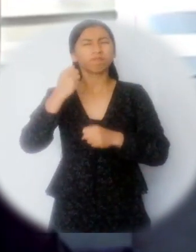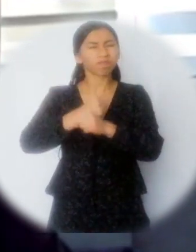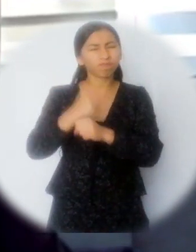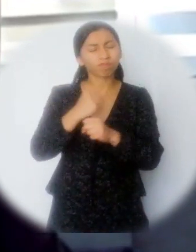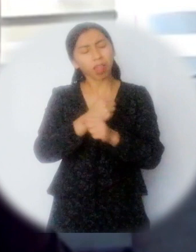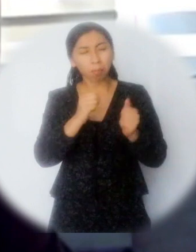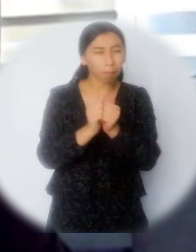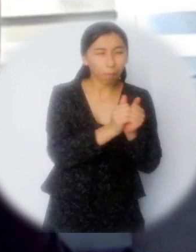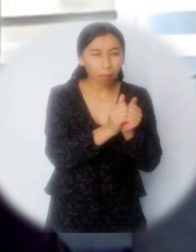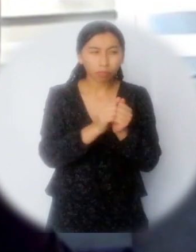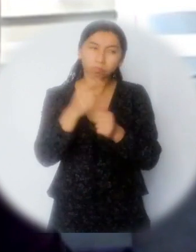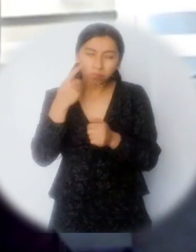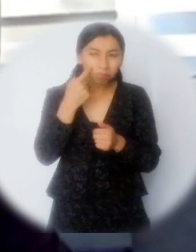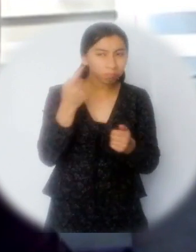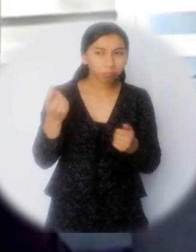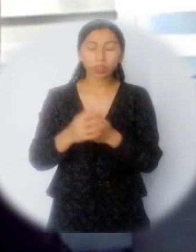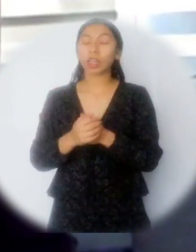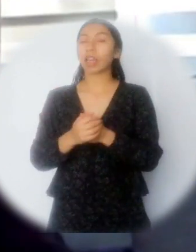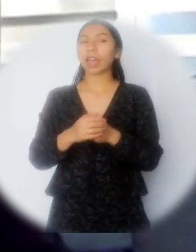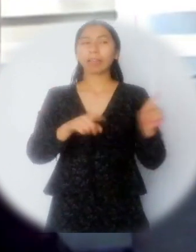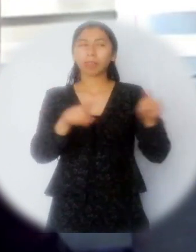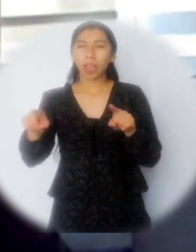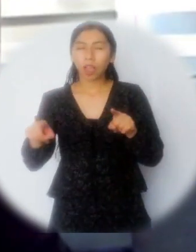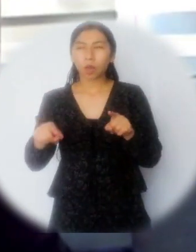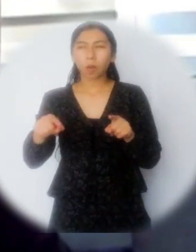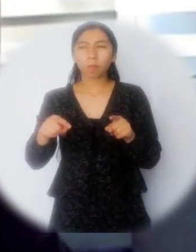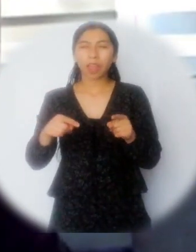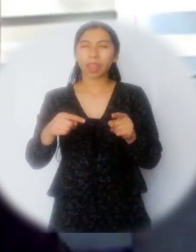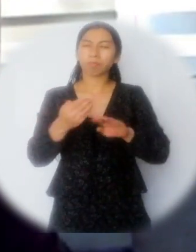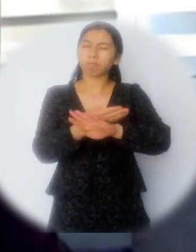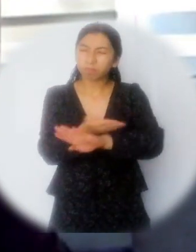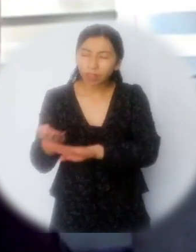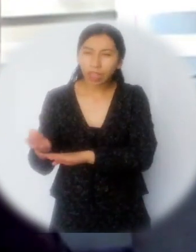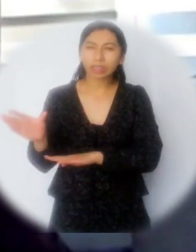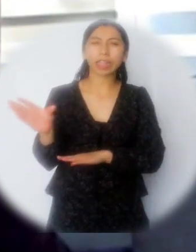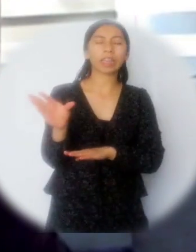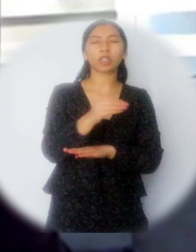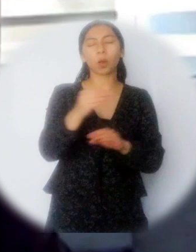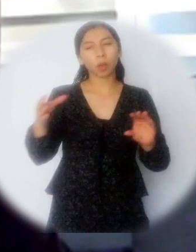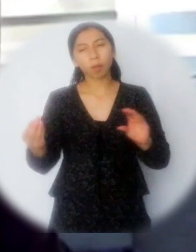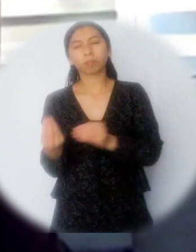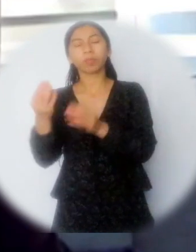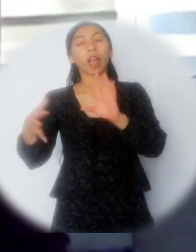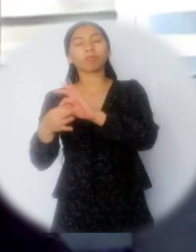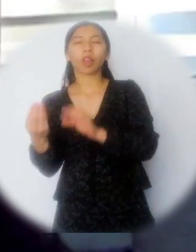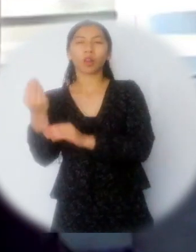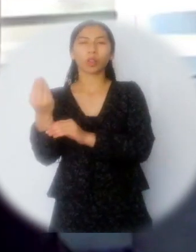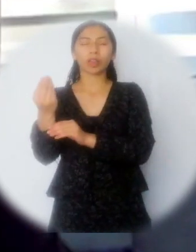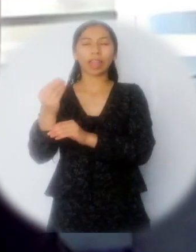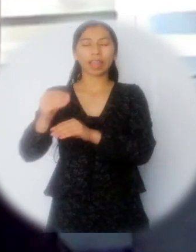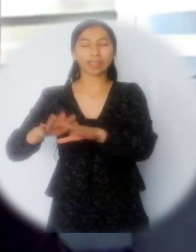la Comisión Primera del Senado, cada una de las inquietudes, presentando un informe en coordinación con la Unidad de Restitución de Tierras,